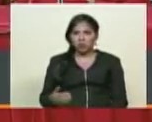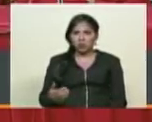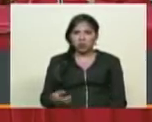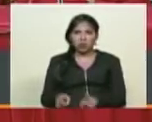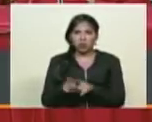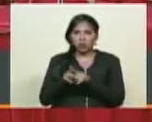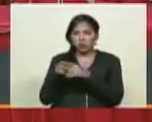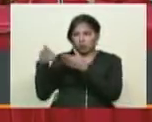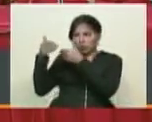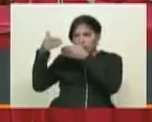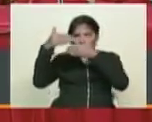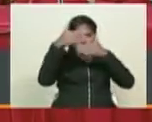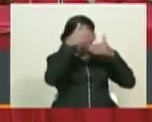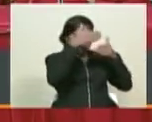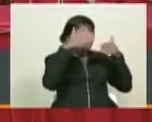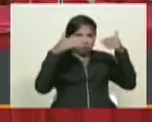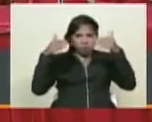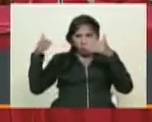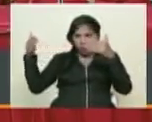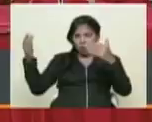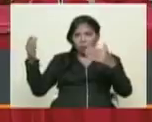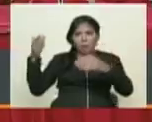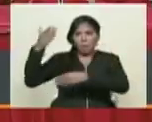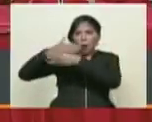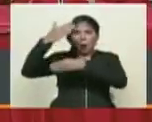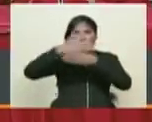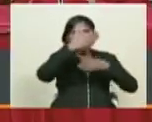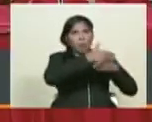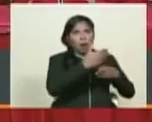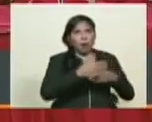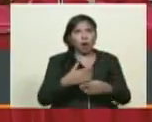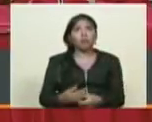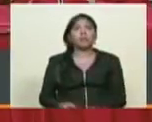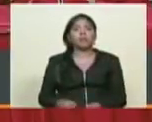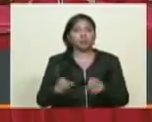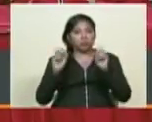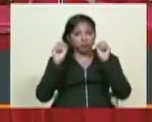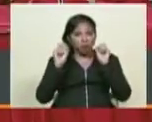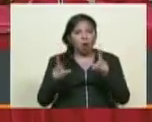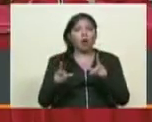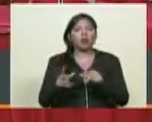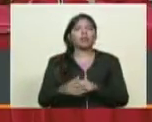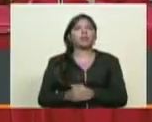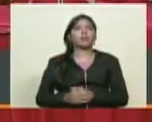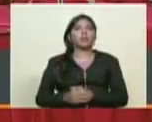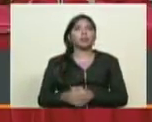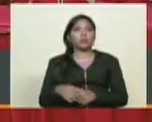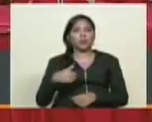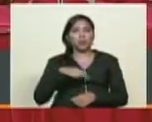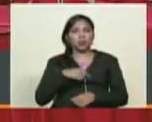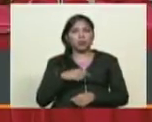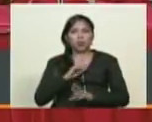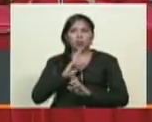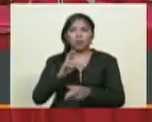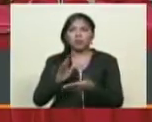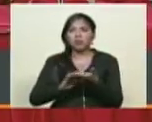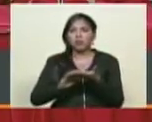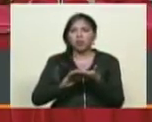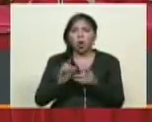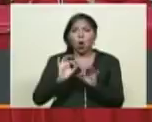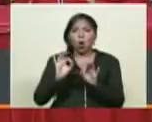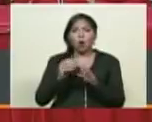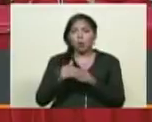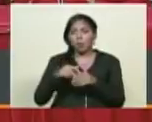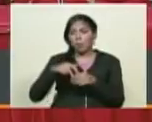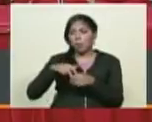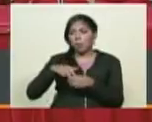nunca. Entonces la derecha nos acorrala y nos pone al borde, ¿cómo se llama?, del precipicio, y cree que nosotros nos vamos a suicidar lanzándonos. No, nosotros vamos a ir para